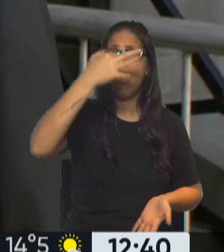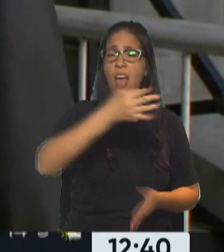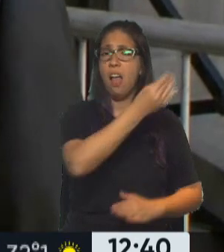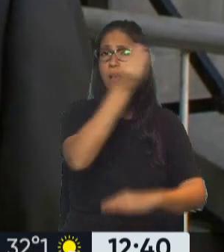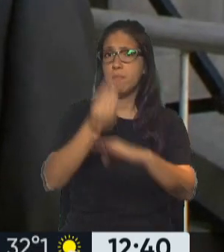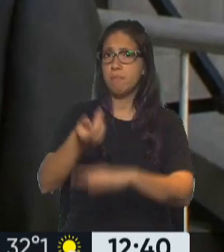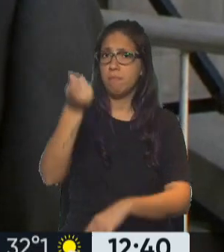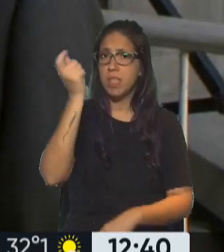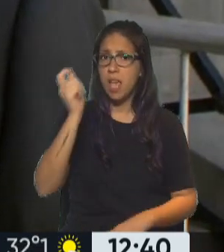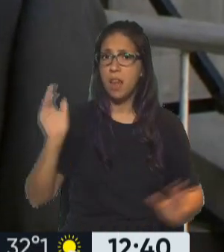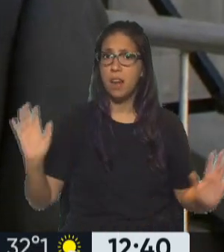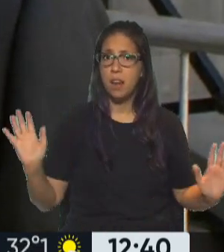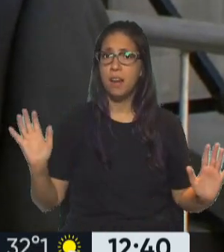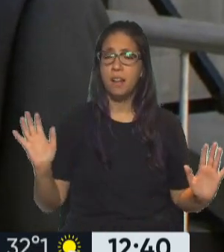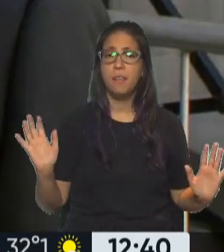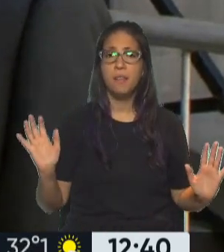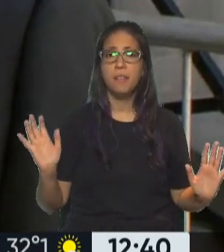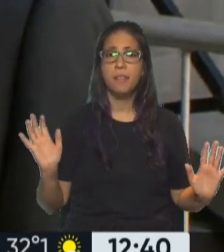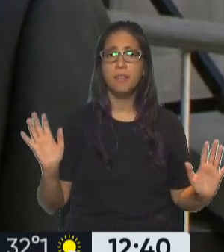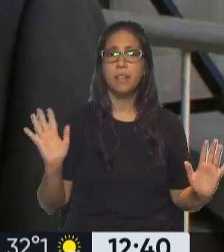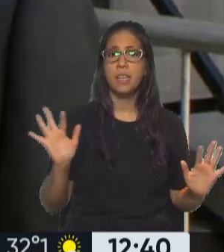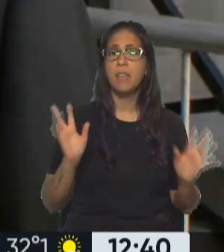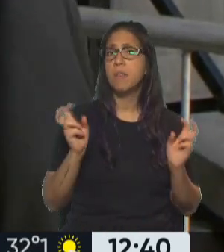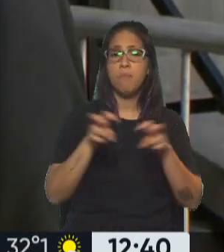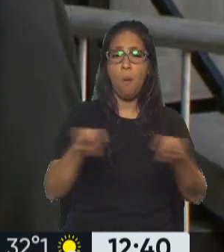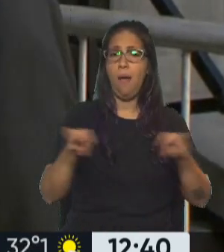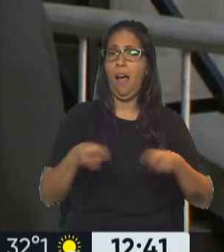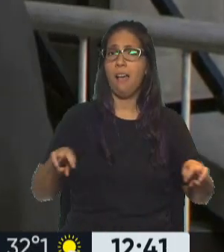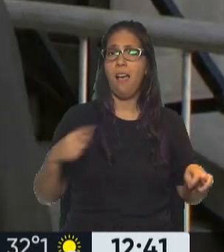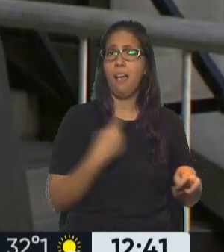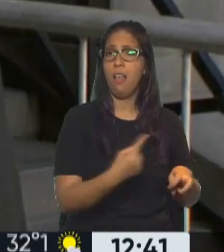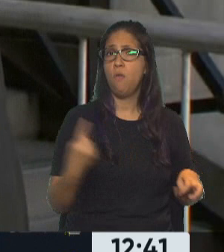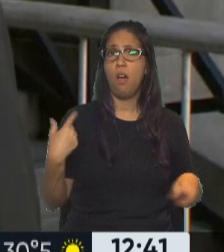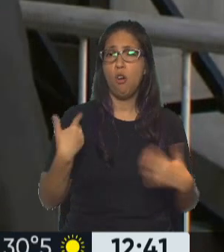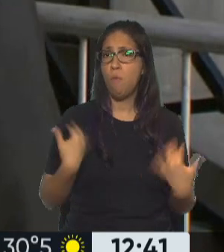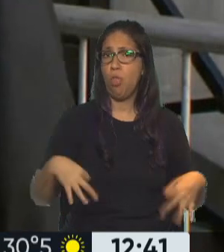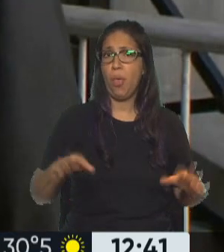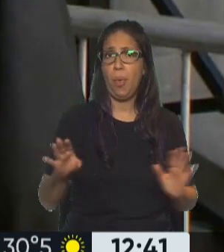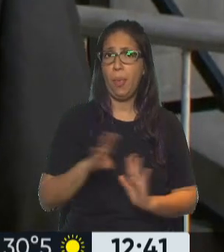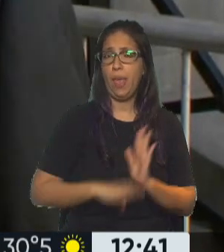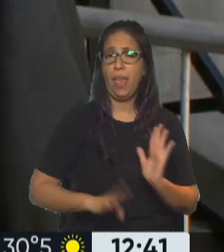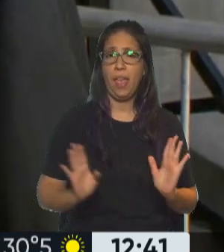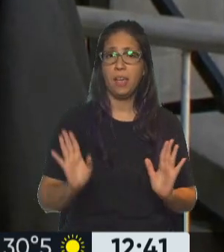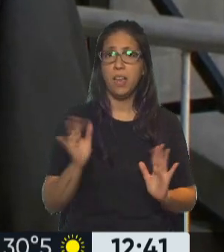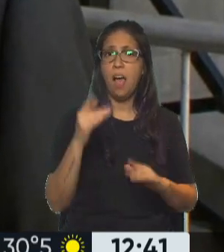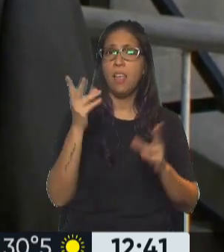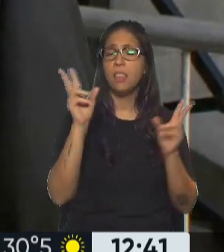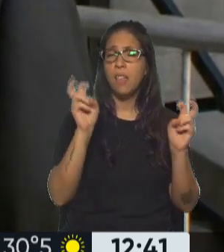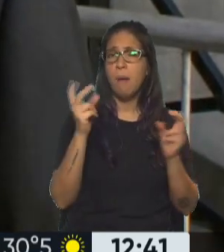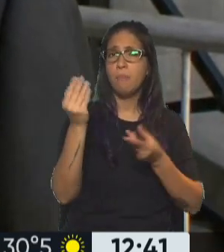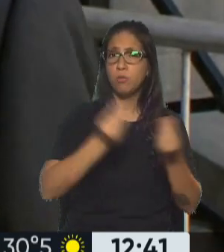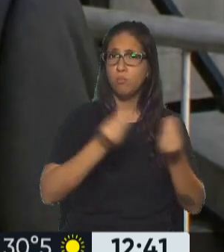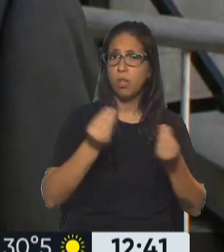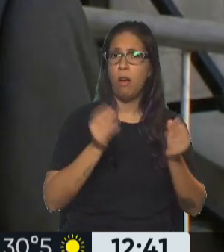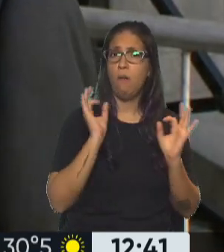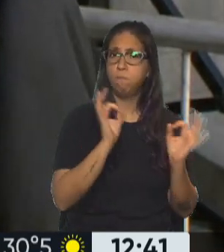y distribuido por cada banca como le corresponde. Y el tema del presupuesto es un tema que se charló, se debatió mucho. Nosotros vamos